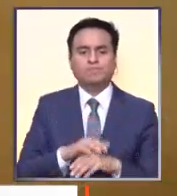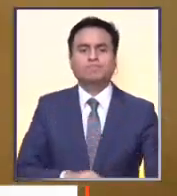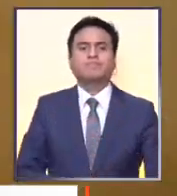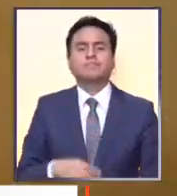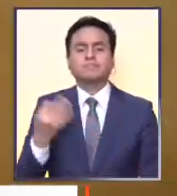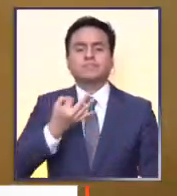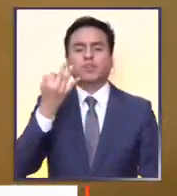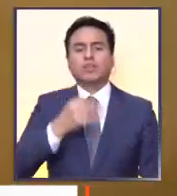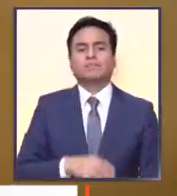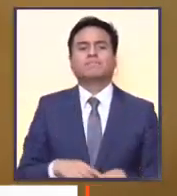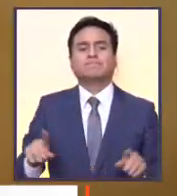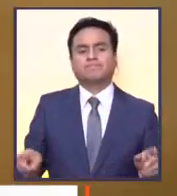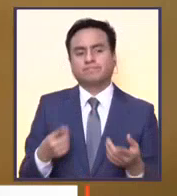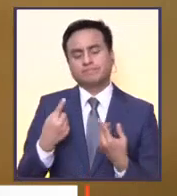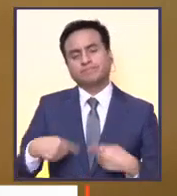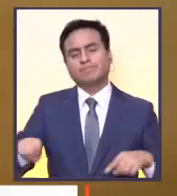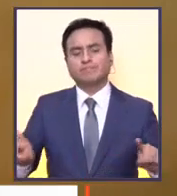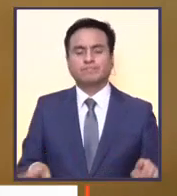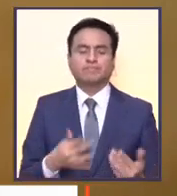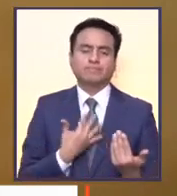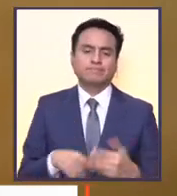espectacular.